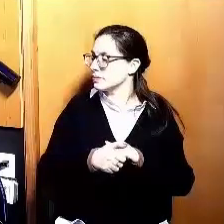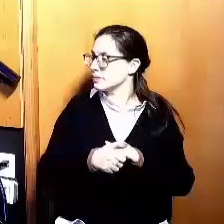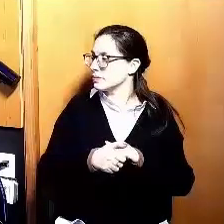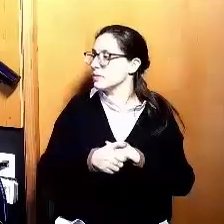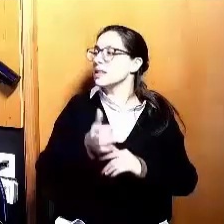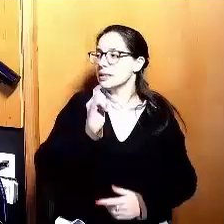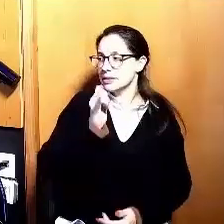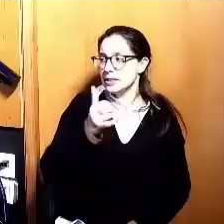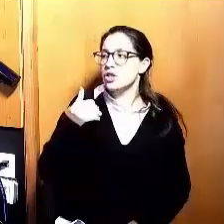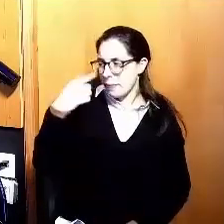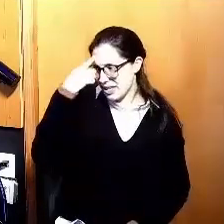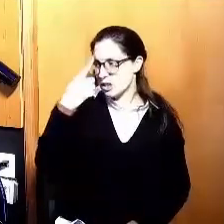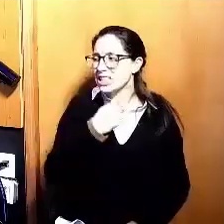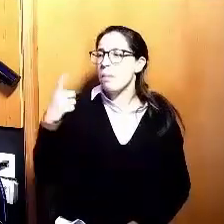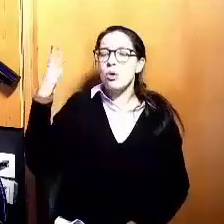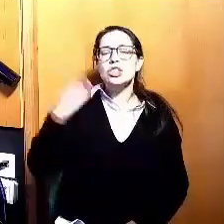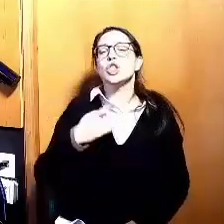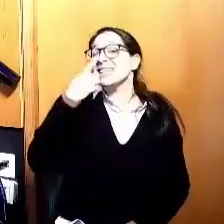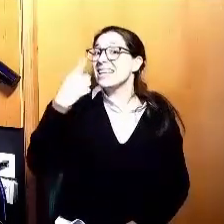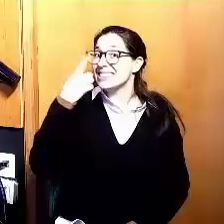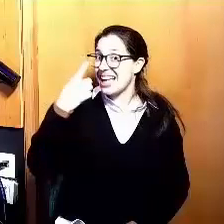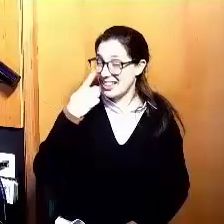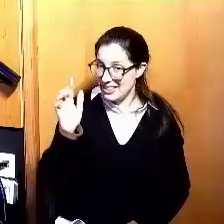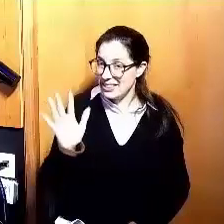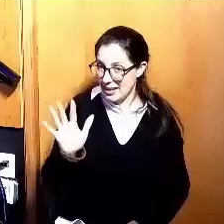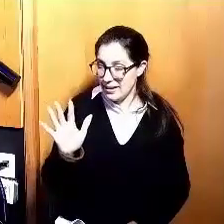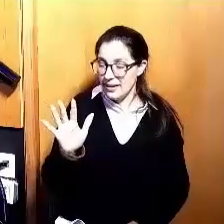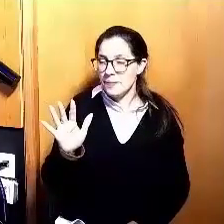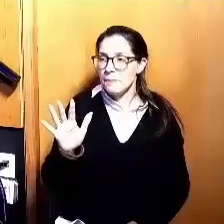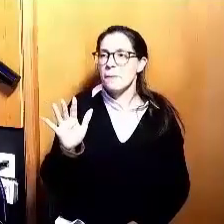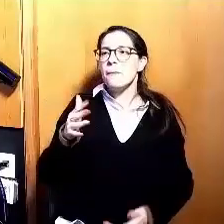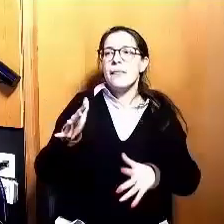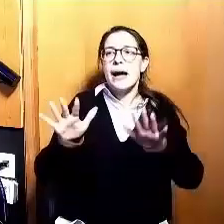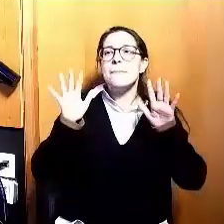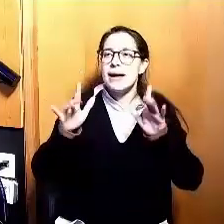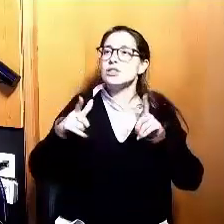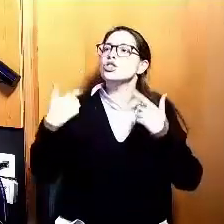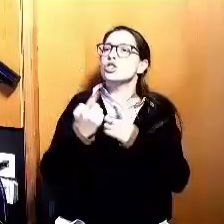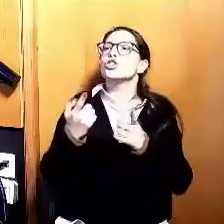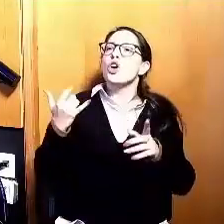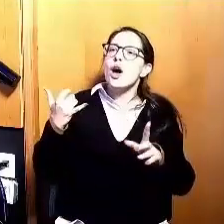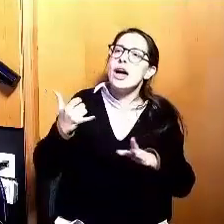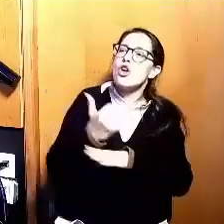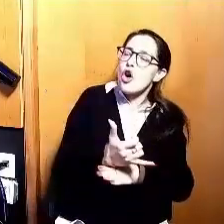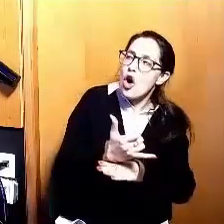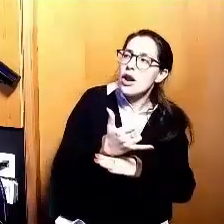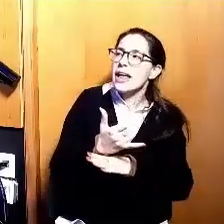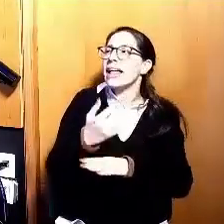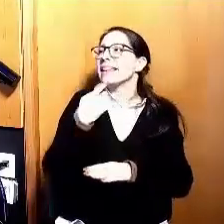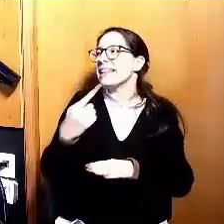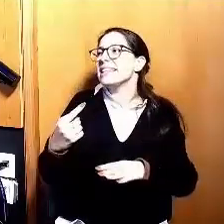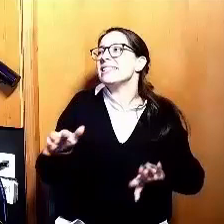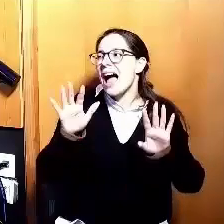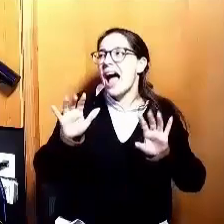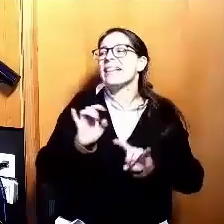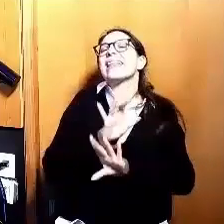Sí, me parece súper interesante esto que va surgiendo, y quizás fue nuestro error esto de pensar apertura de datos es